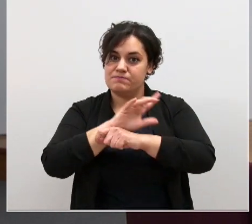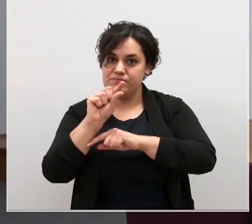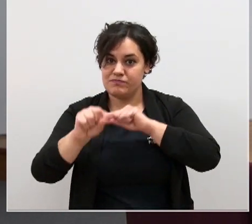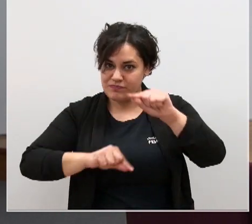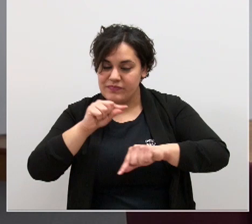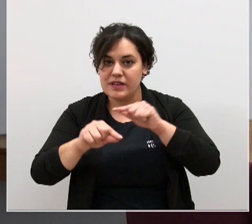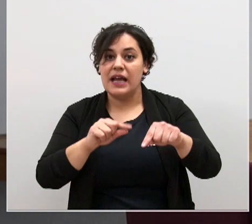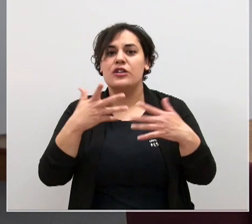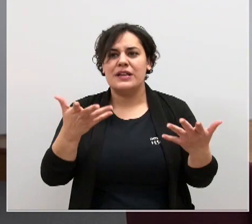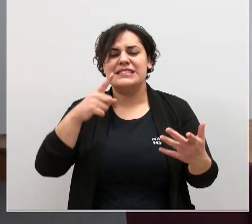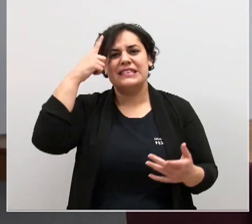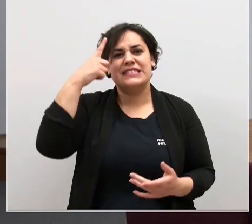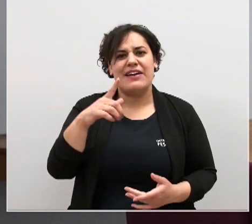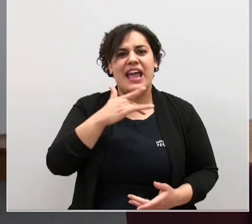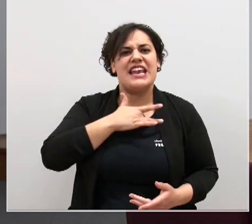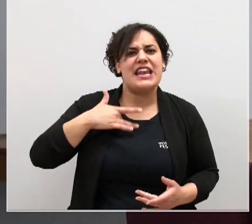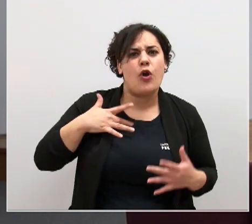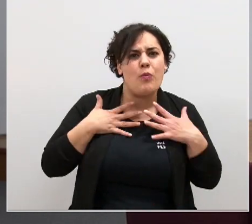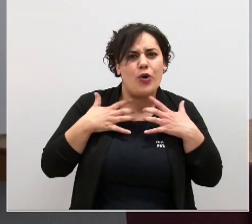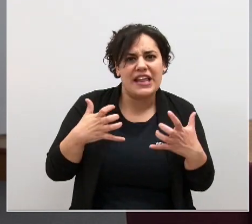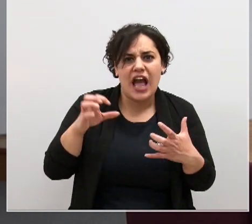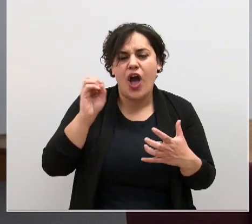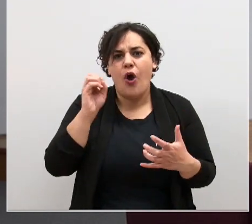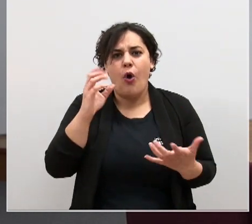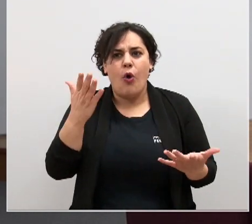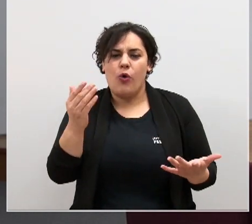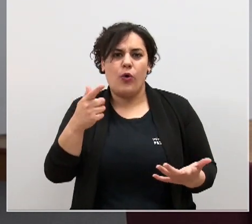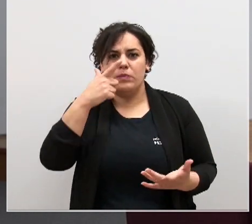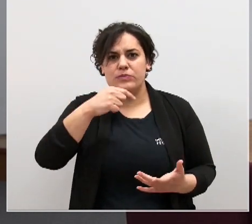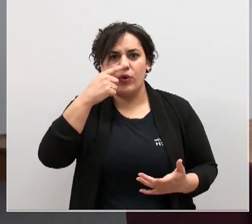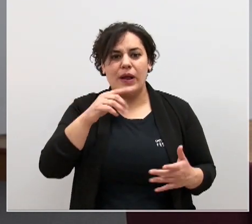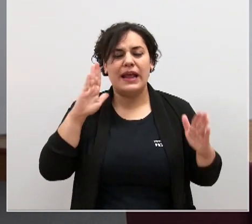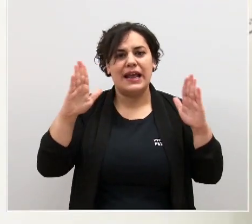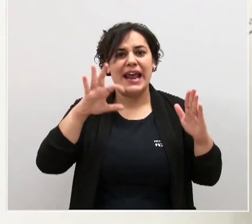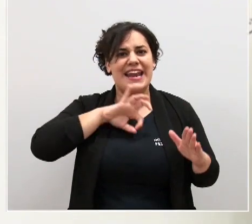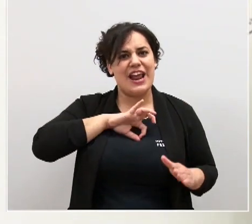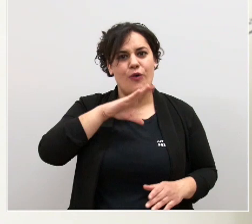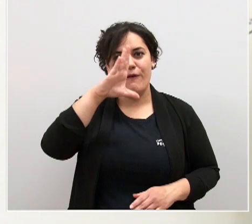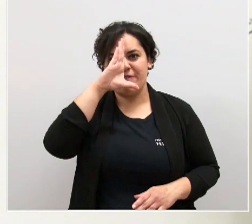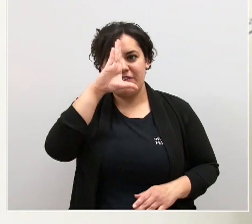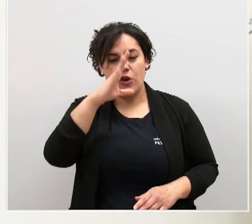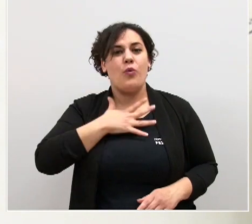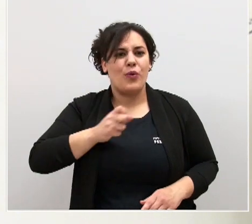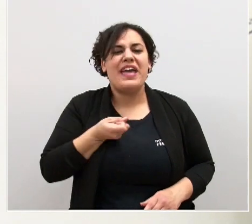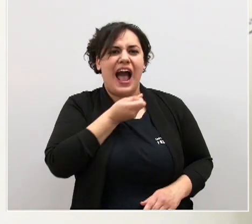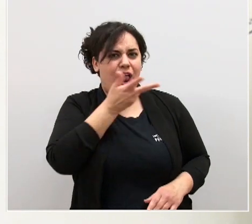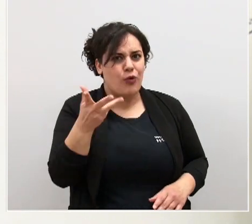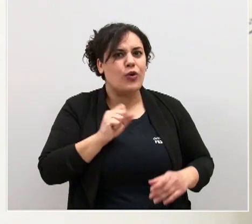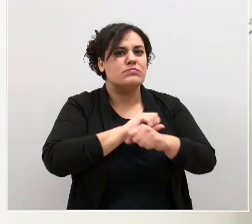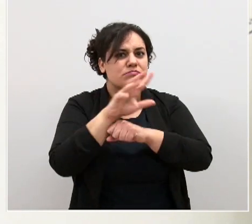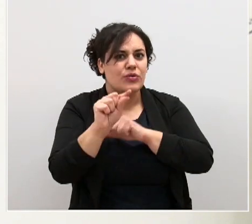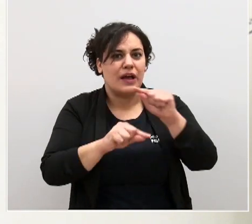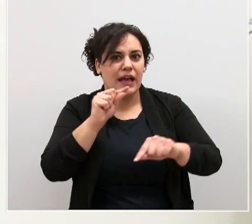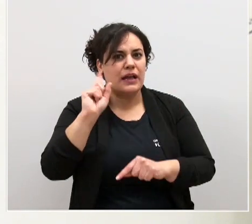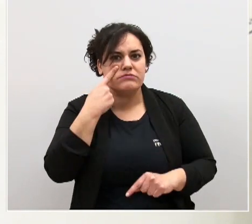neumonías bilaterales diagnosticadas en la región de Murcia en los meses de enero y febrero? Es posible porque tenemos toda la información